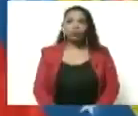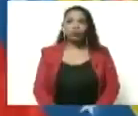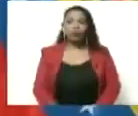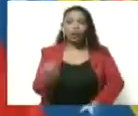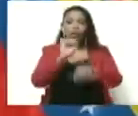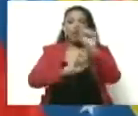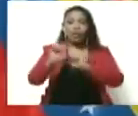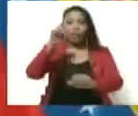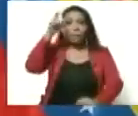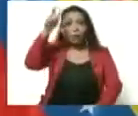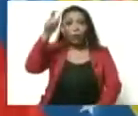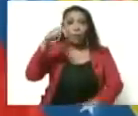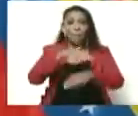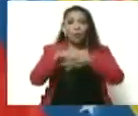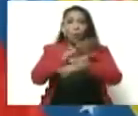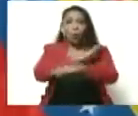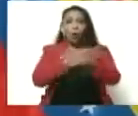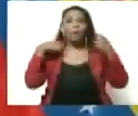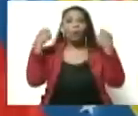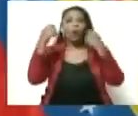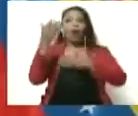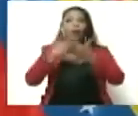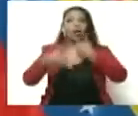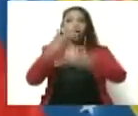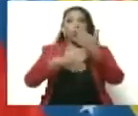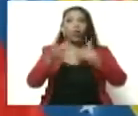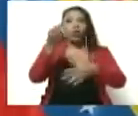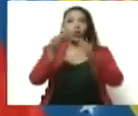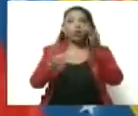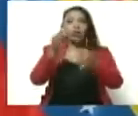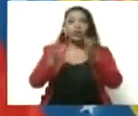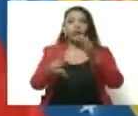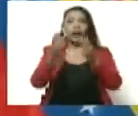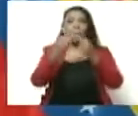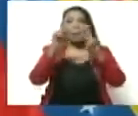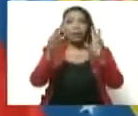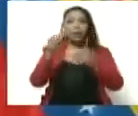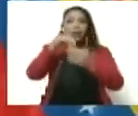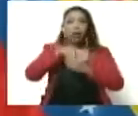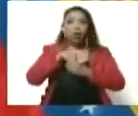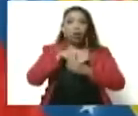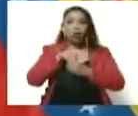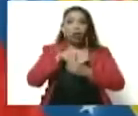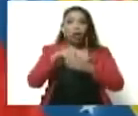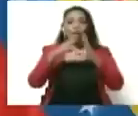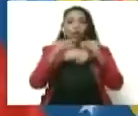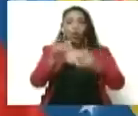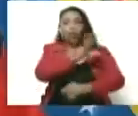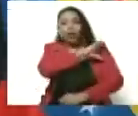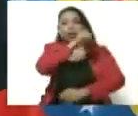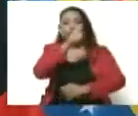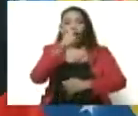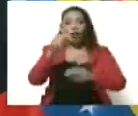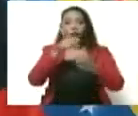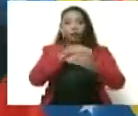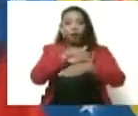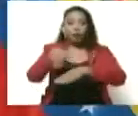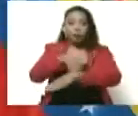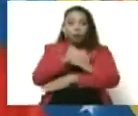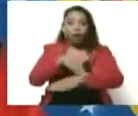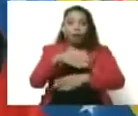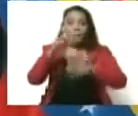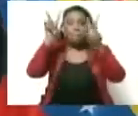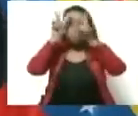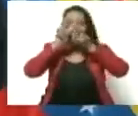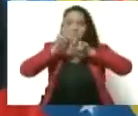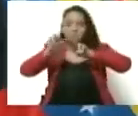Pública, el Ministerio del Poder Popular en Relaciones Interiores, Justicia y Paz y todas las direcciones de investigación penal a